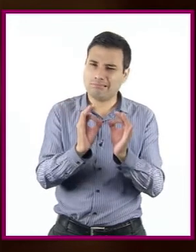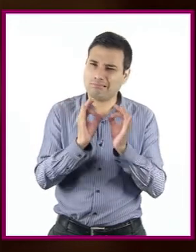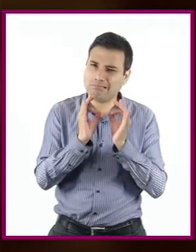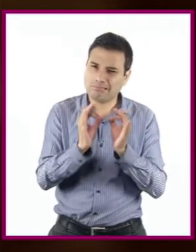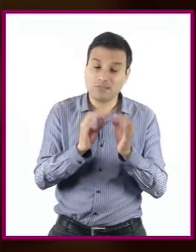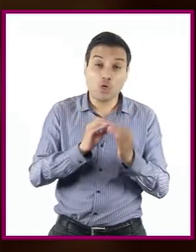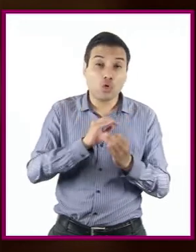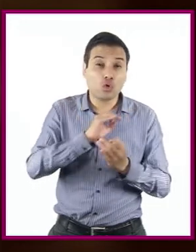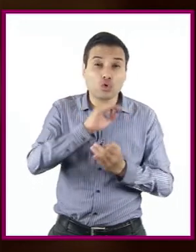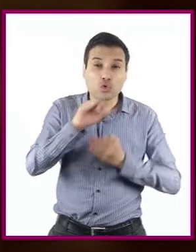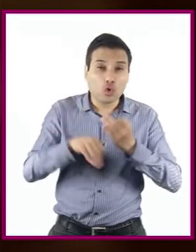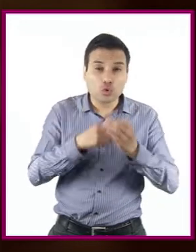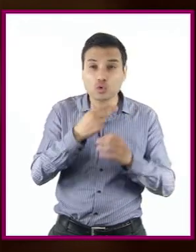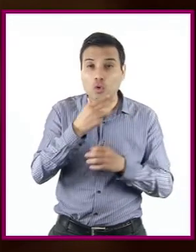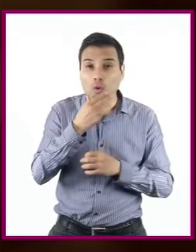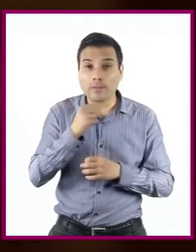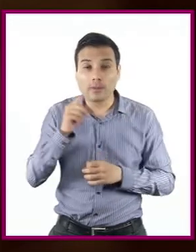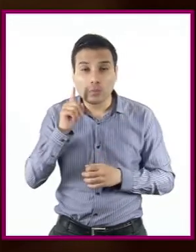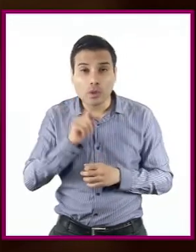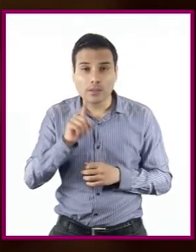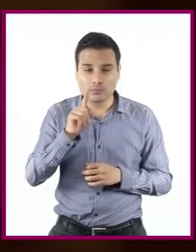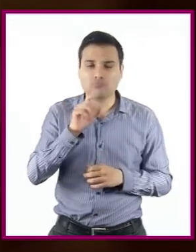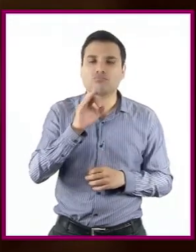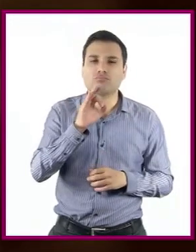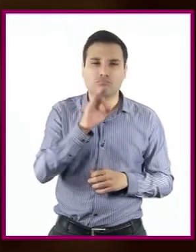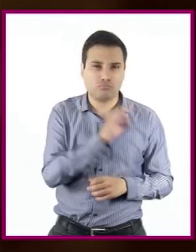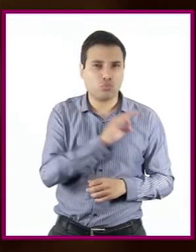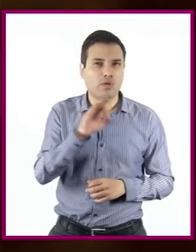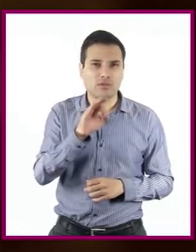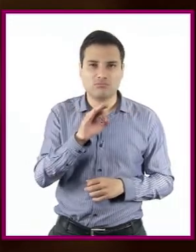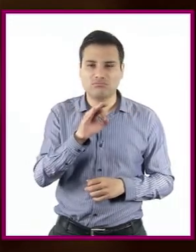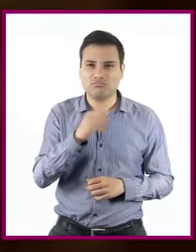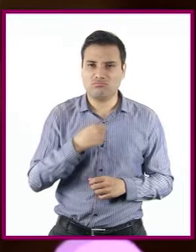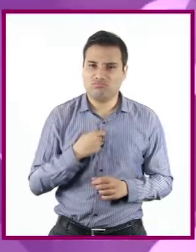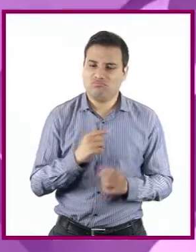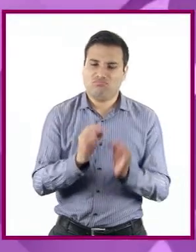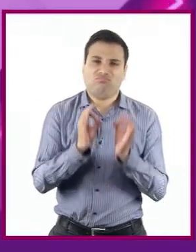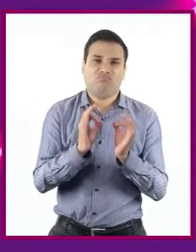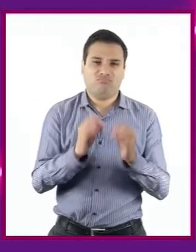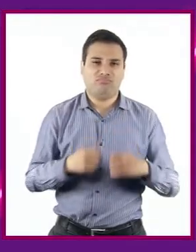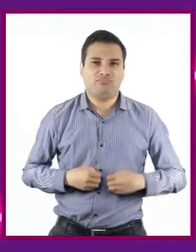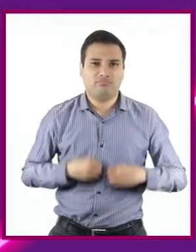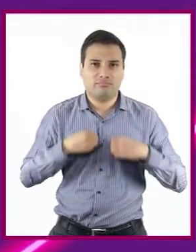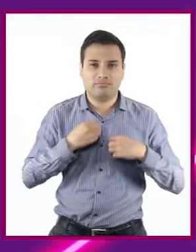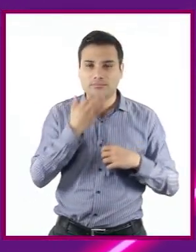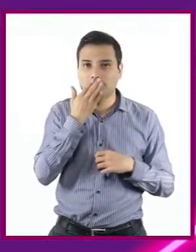que todas y todos podamos ser quienes somos.